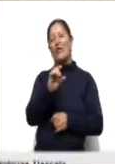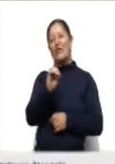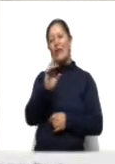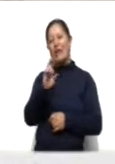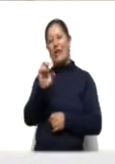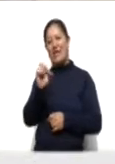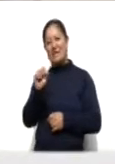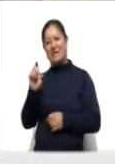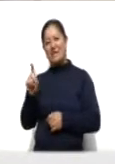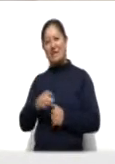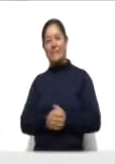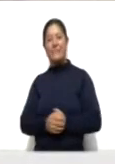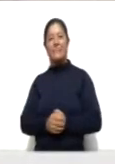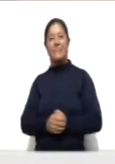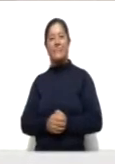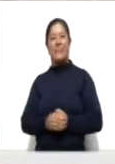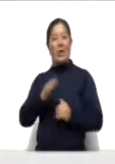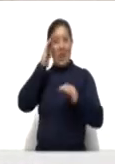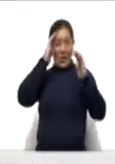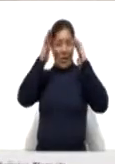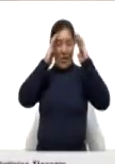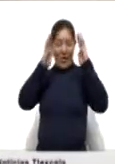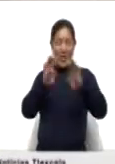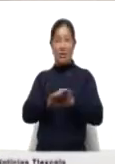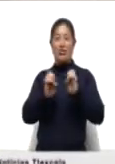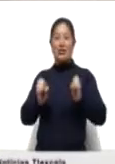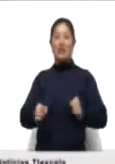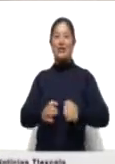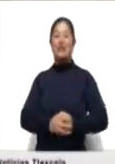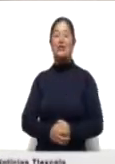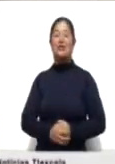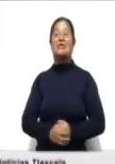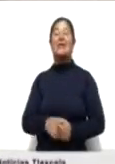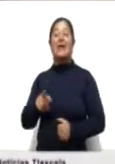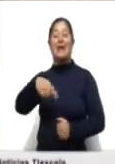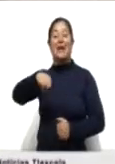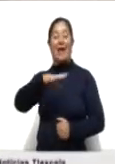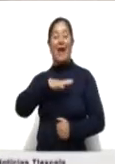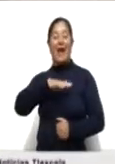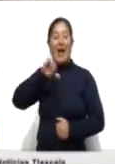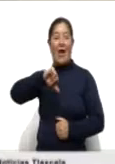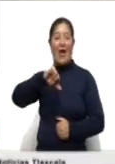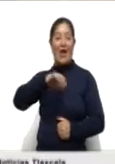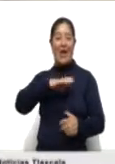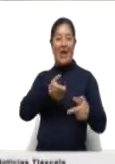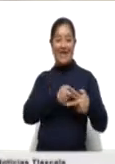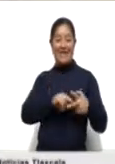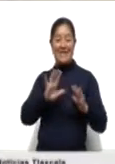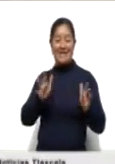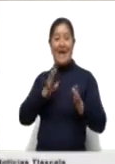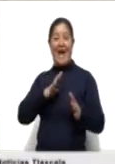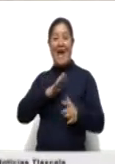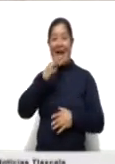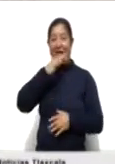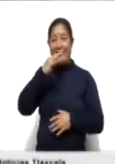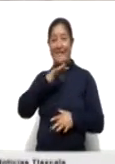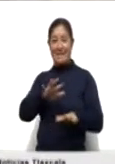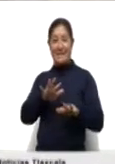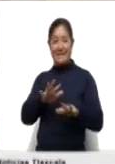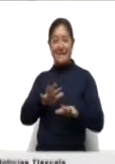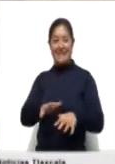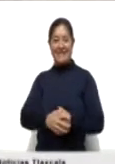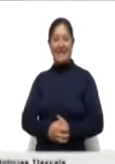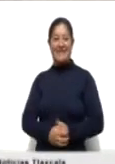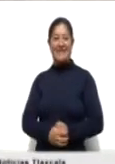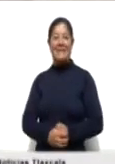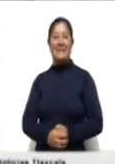Hola, ¿qué tal? ¿Cómo están? Muy buena tarde, bienvenidos y bienvenidas. Hoy estamos de manteles largos. Hoy es